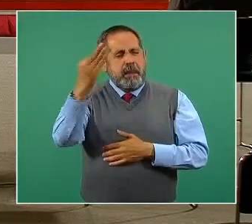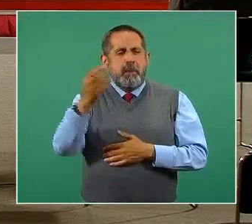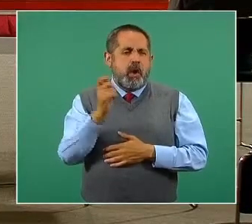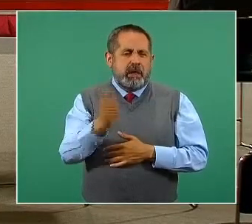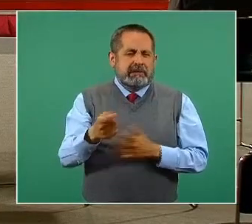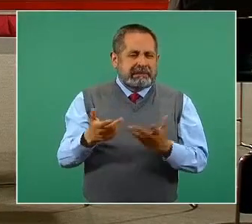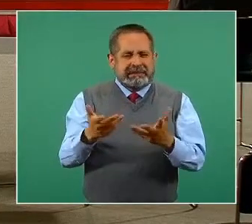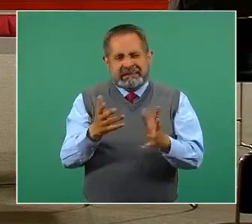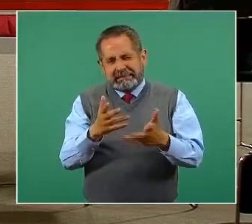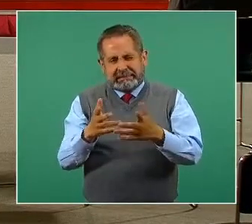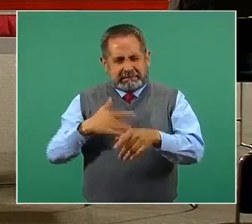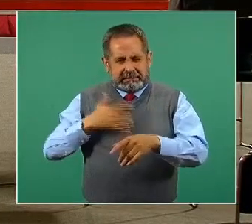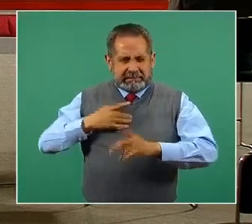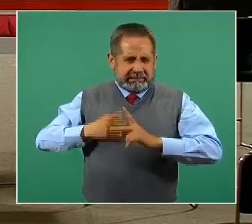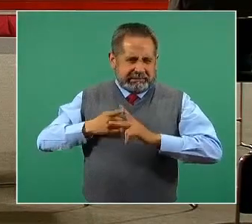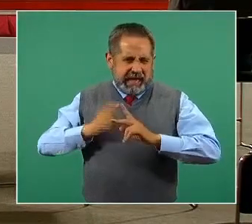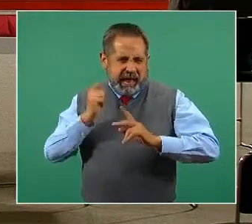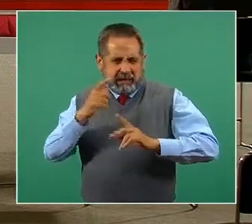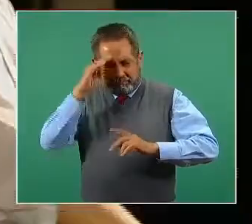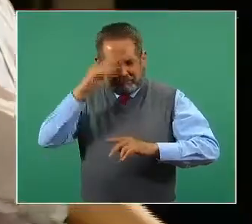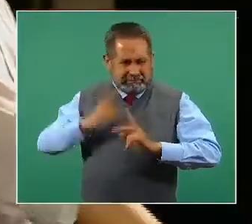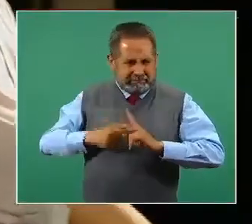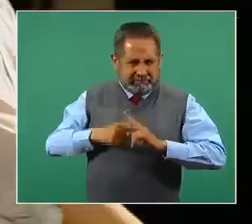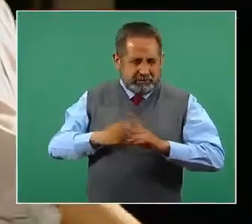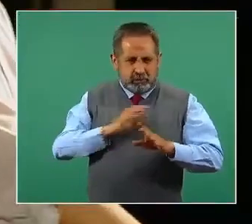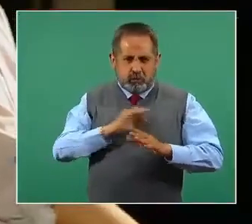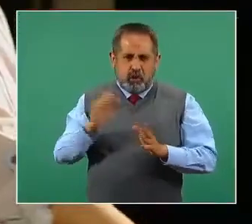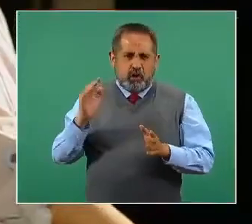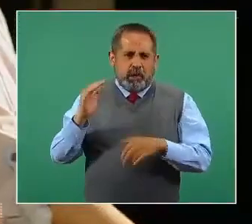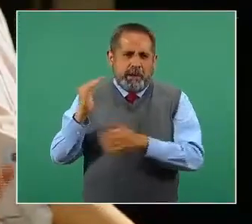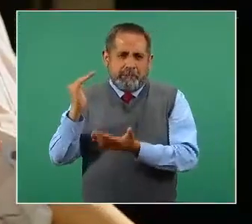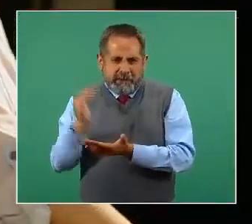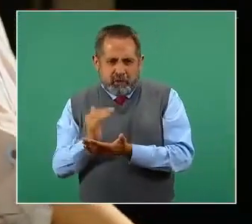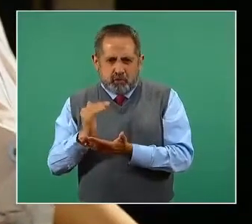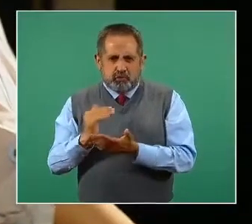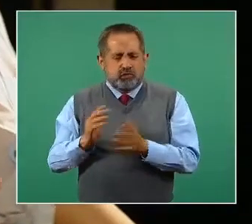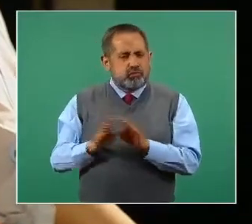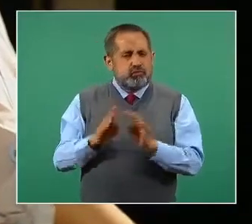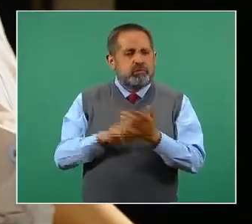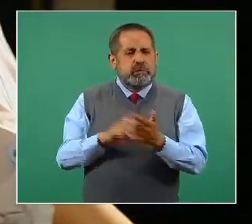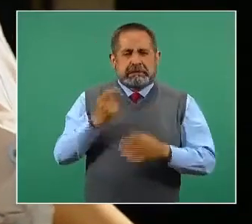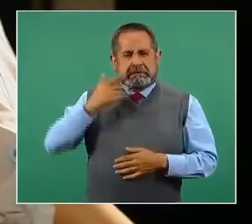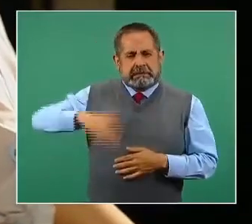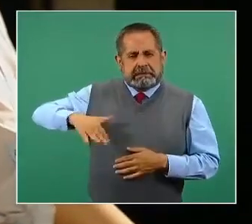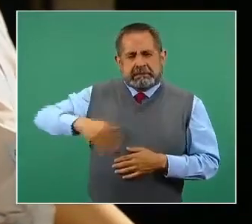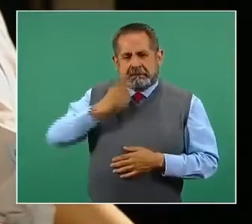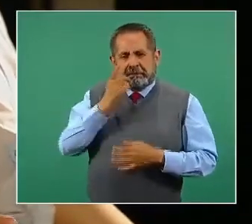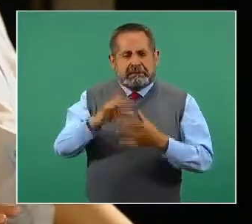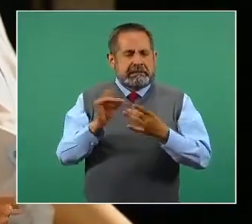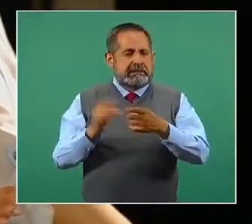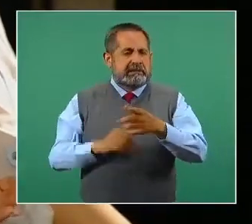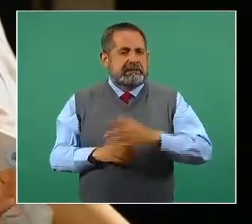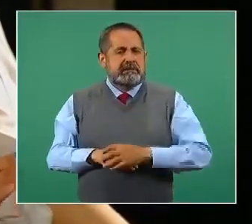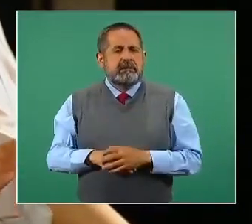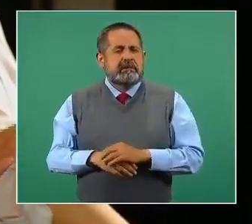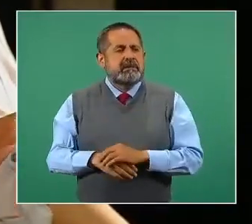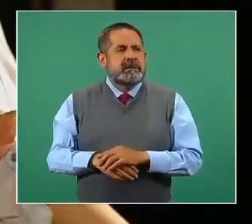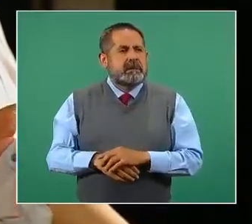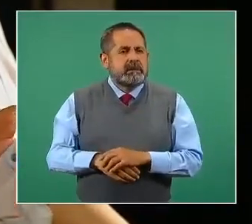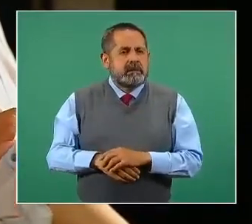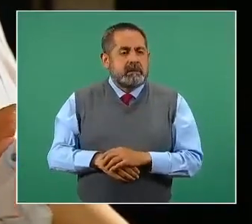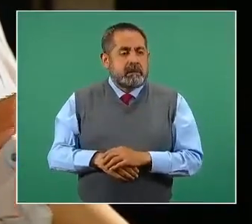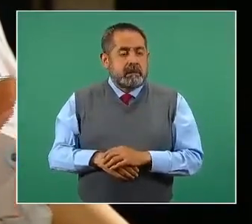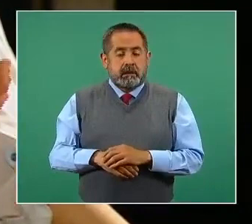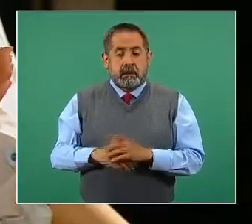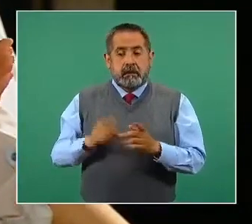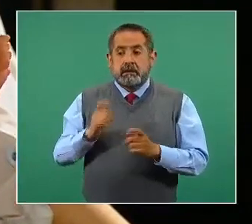el que, no sé si ustedes ya tienen considerado, abreviar? Y hace rato lo mencionaba, las dosis